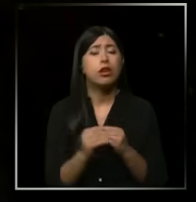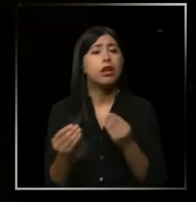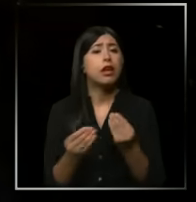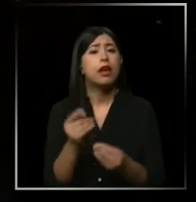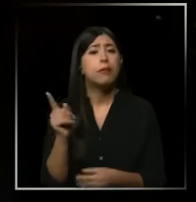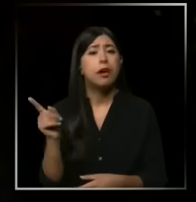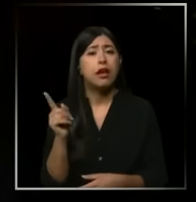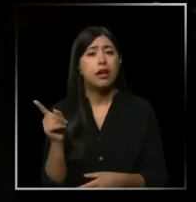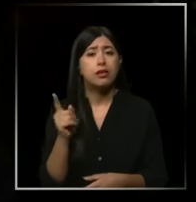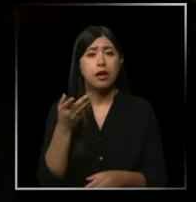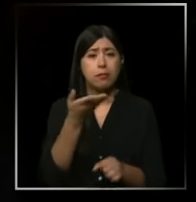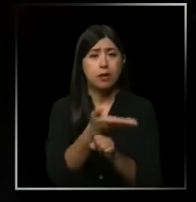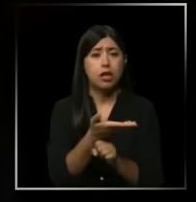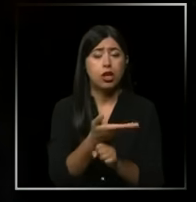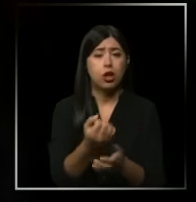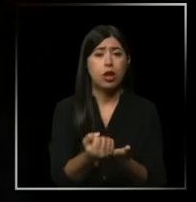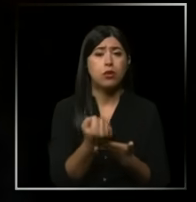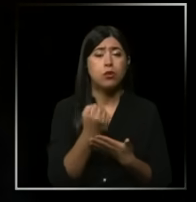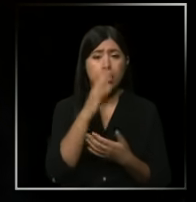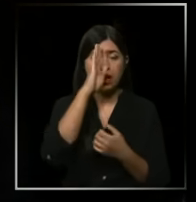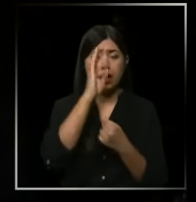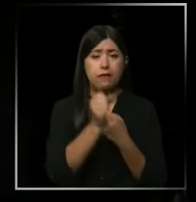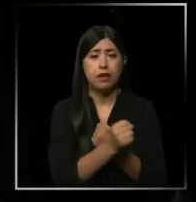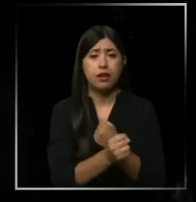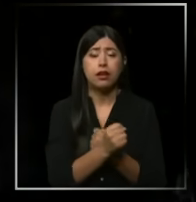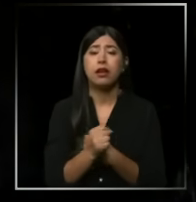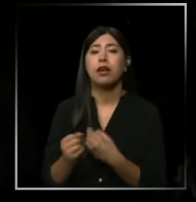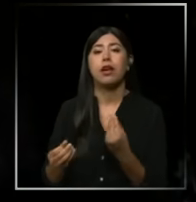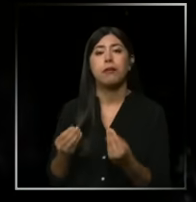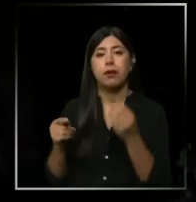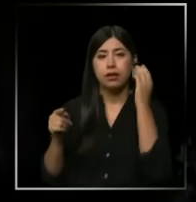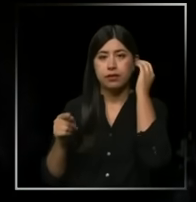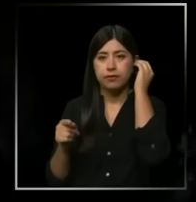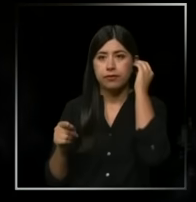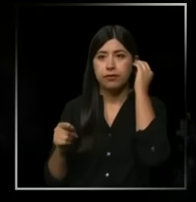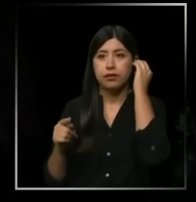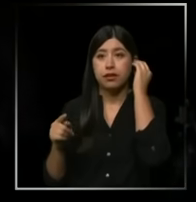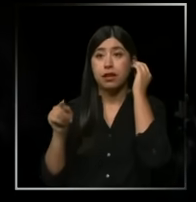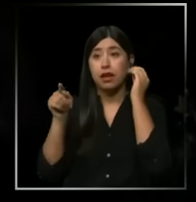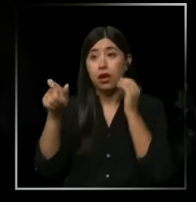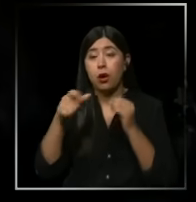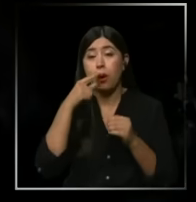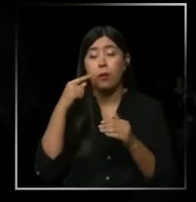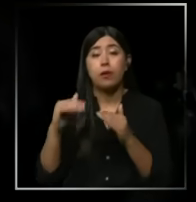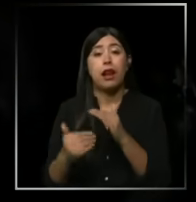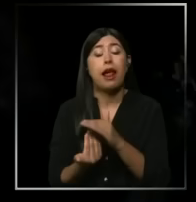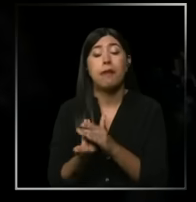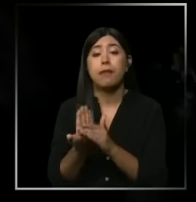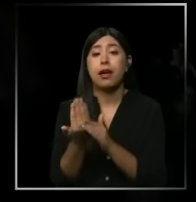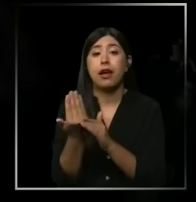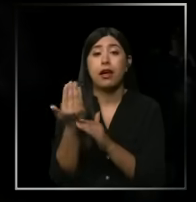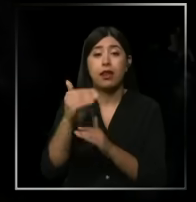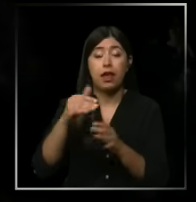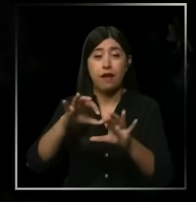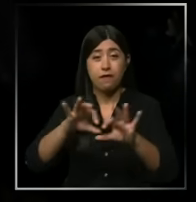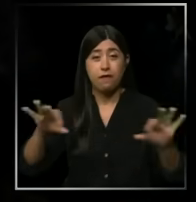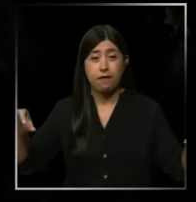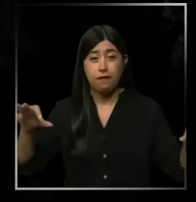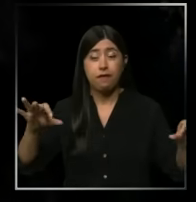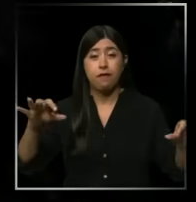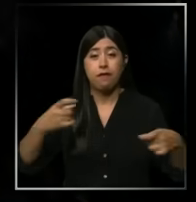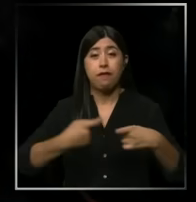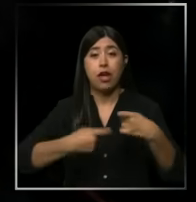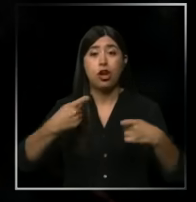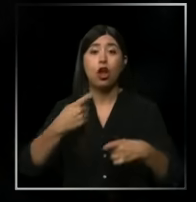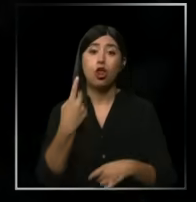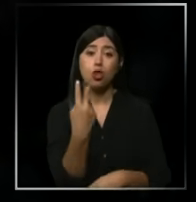acá? ¿Fue a solicitar la ayuda o la llegada de carabineros? Lo que pasa es que este compadre ha estado toda la mañana acá. Ha estado acarreando fierro y el